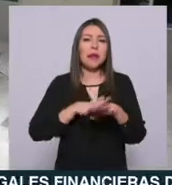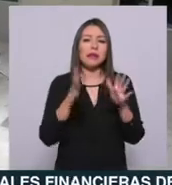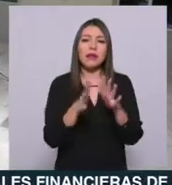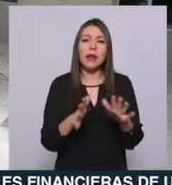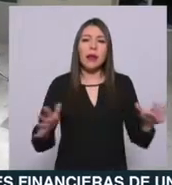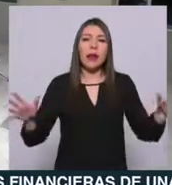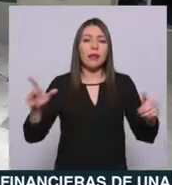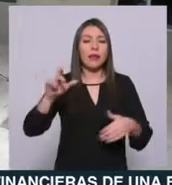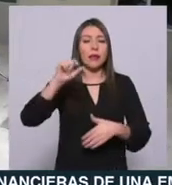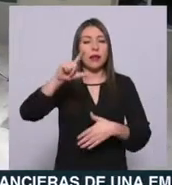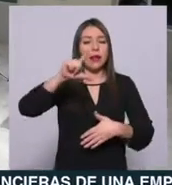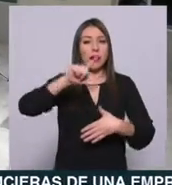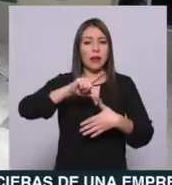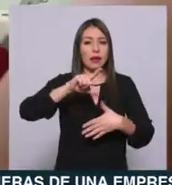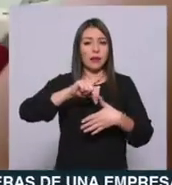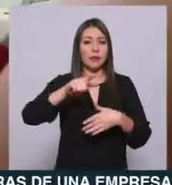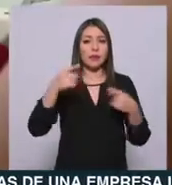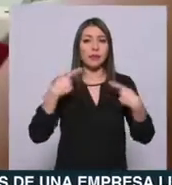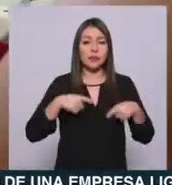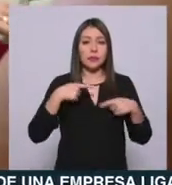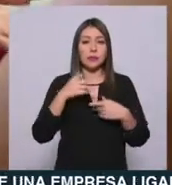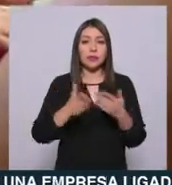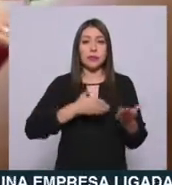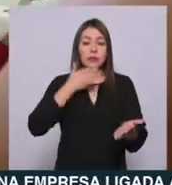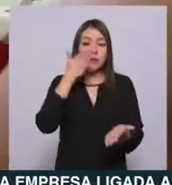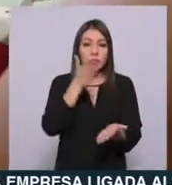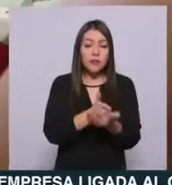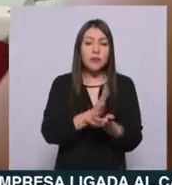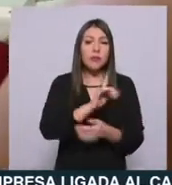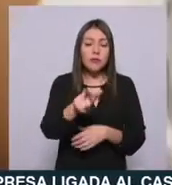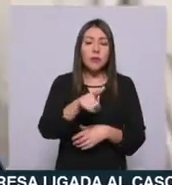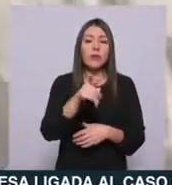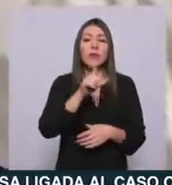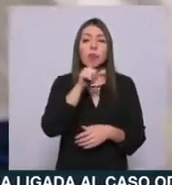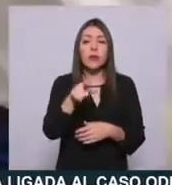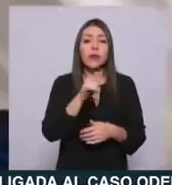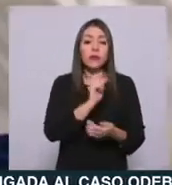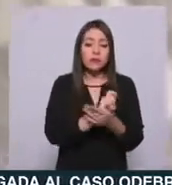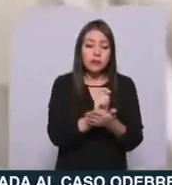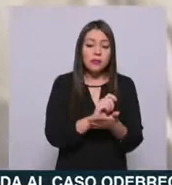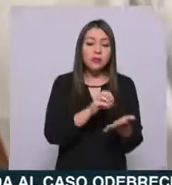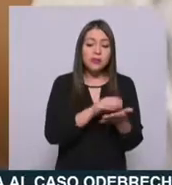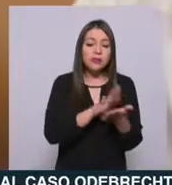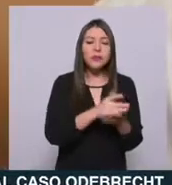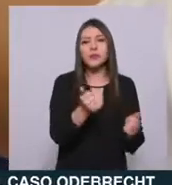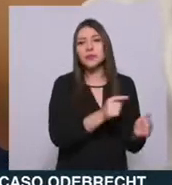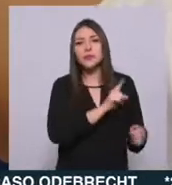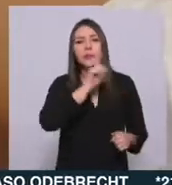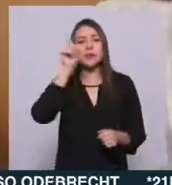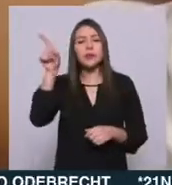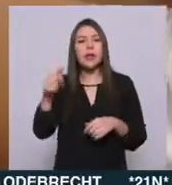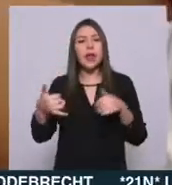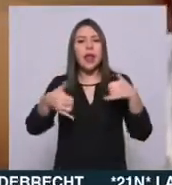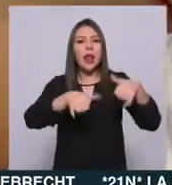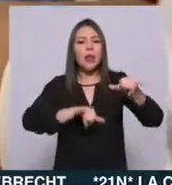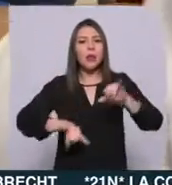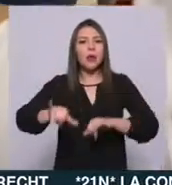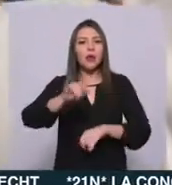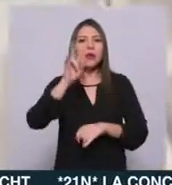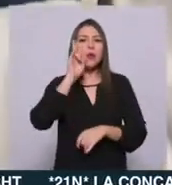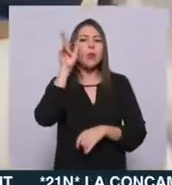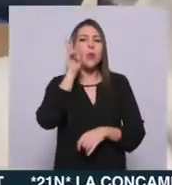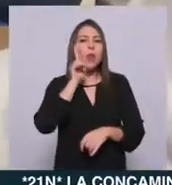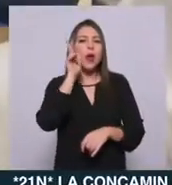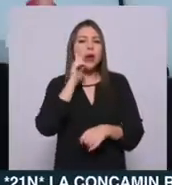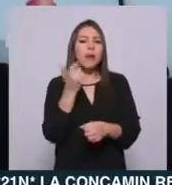primer momento, los usuarios son canalizados al área de consejería y detección y llevados al laboratorio especializado para aplicarles una